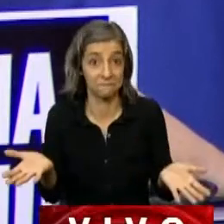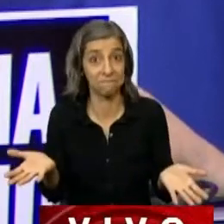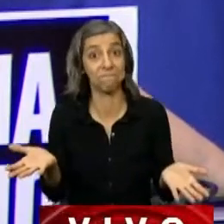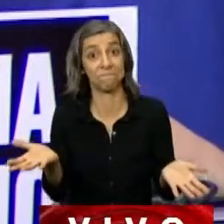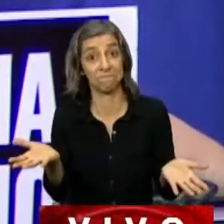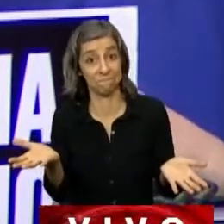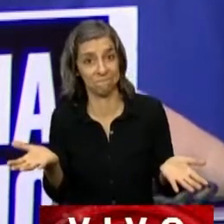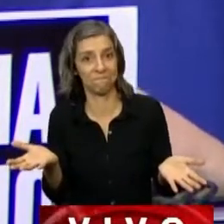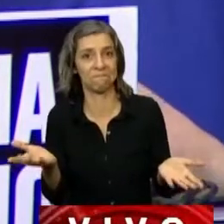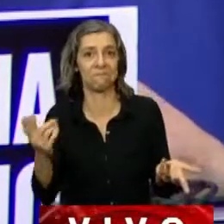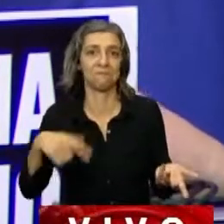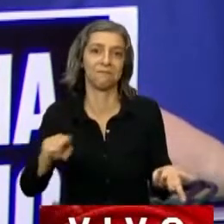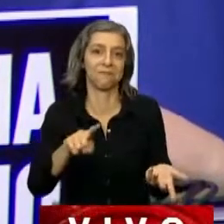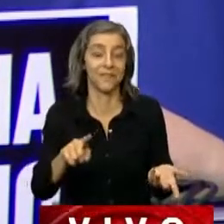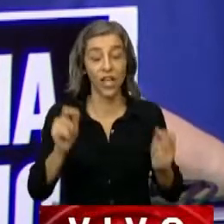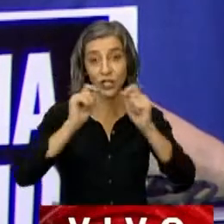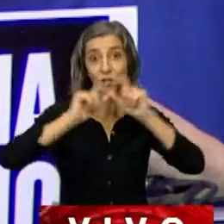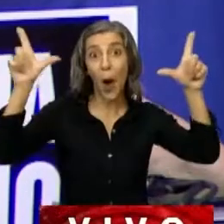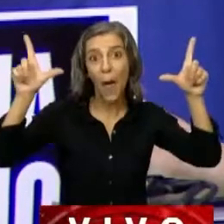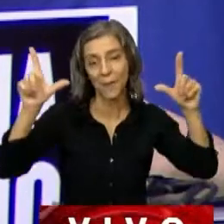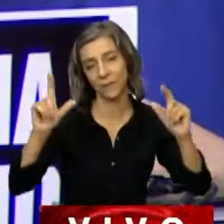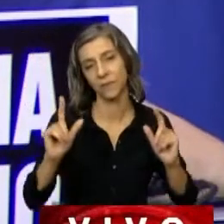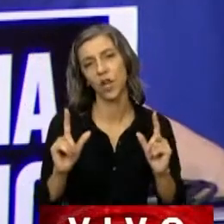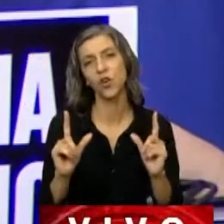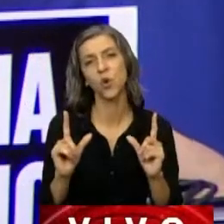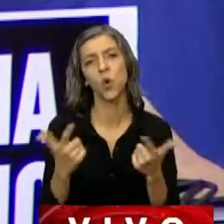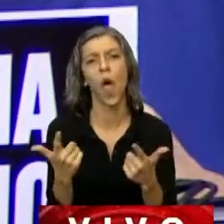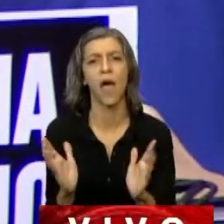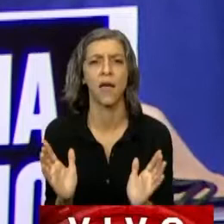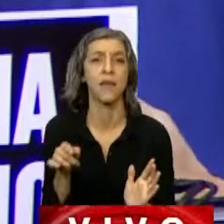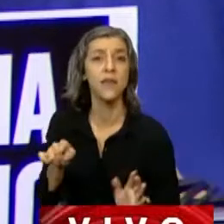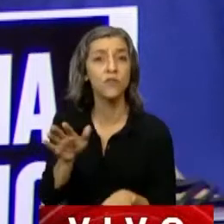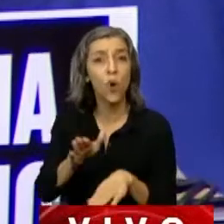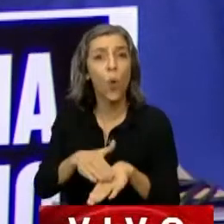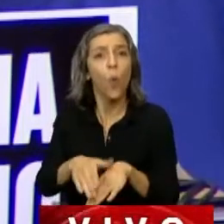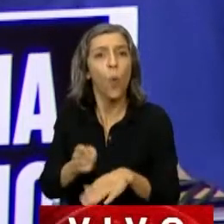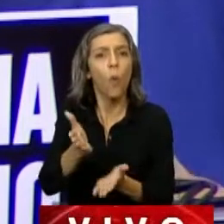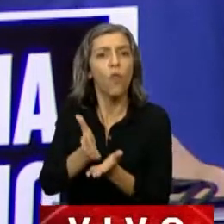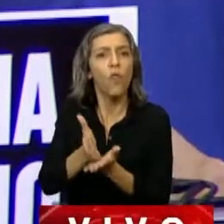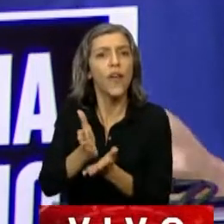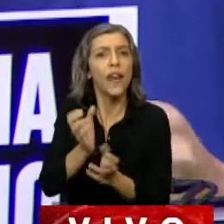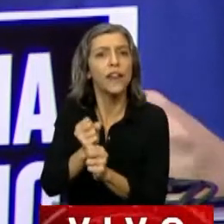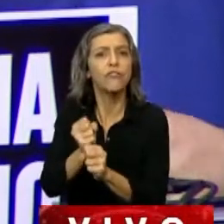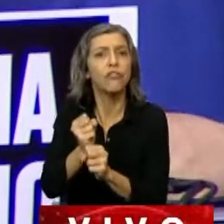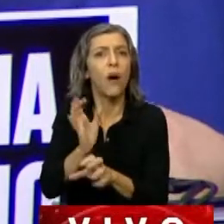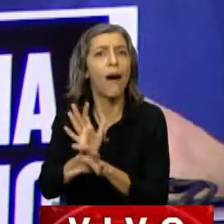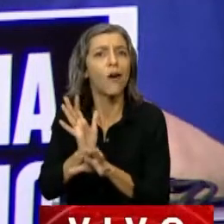Notable. Nadie puede sorprenderse. No es culpa de los derechos laborales que crece el trabajo en